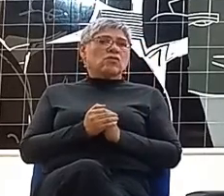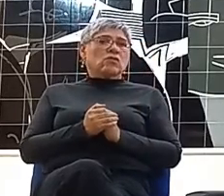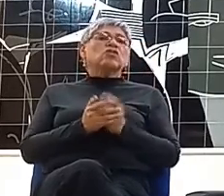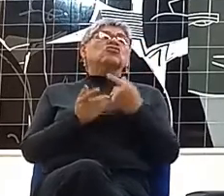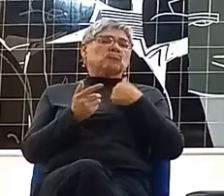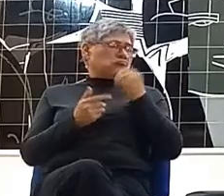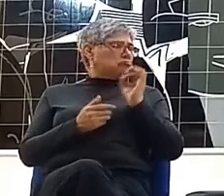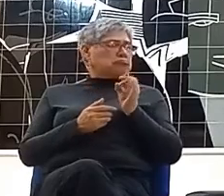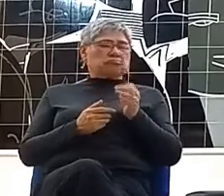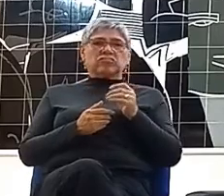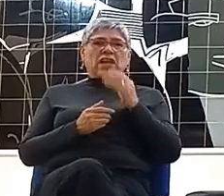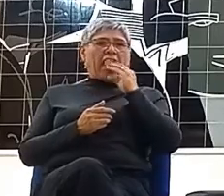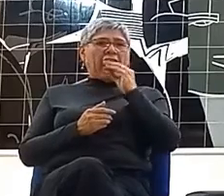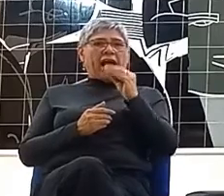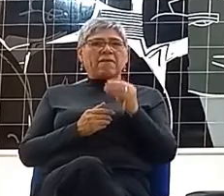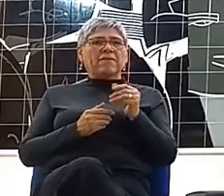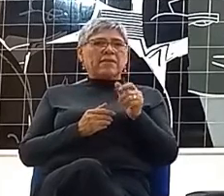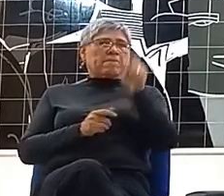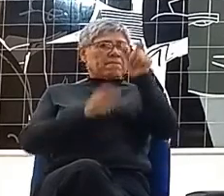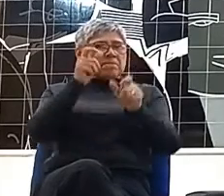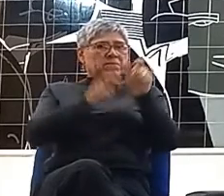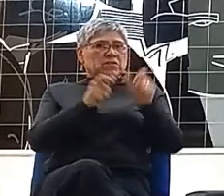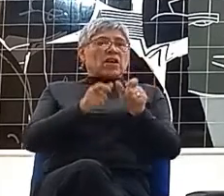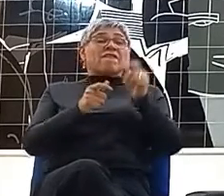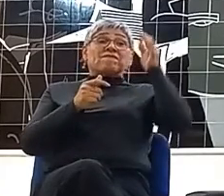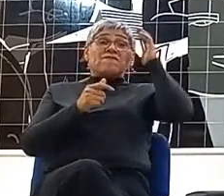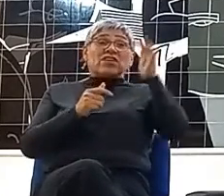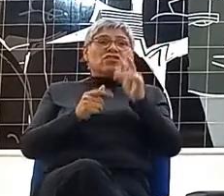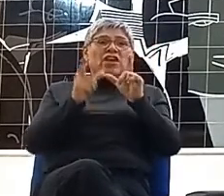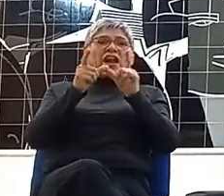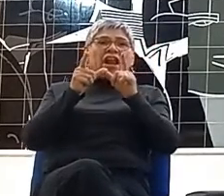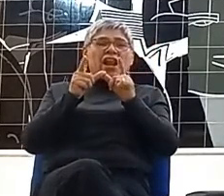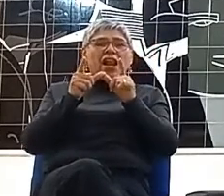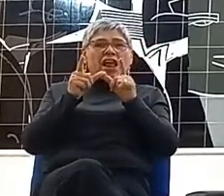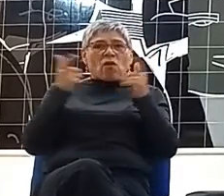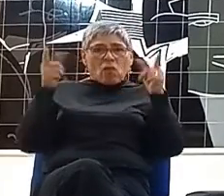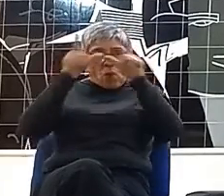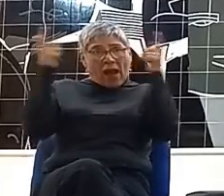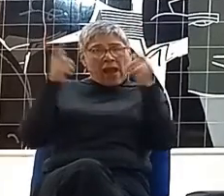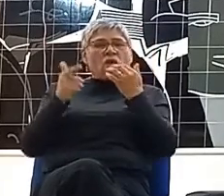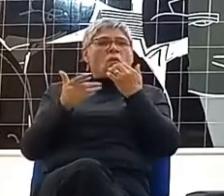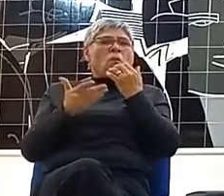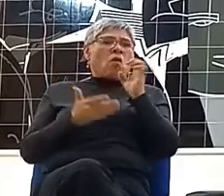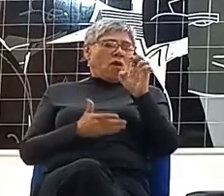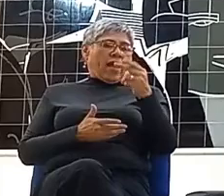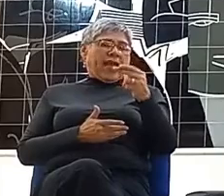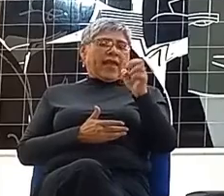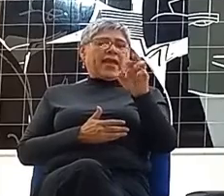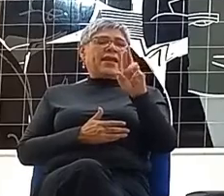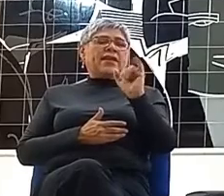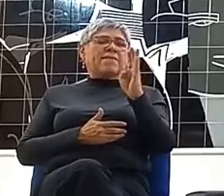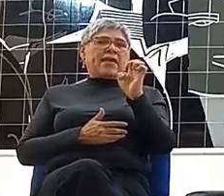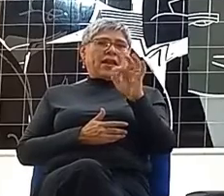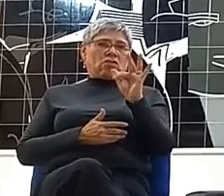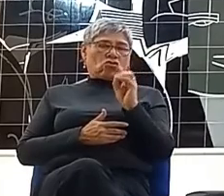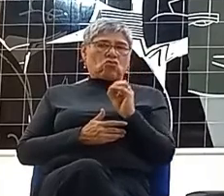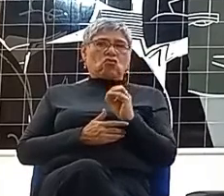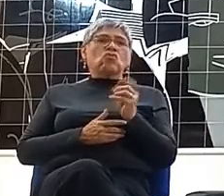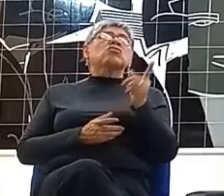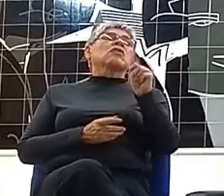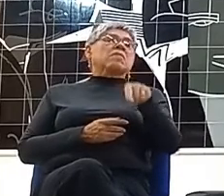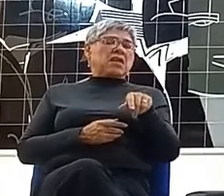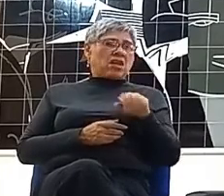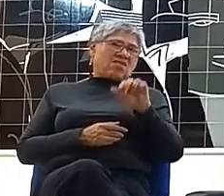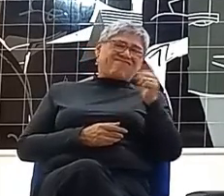lectores infatigables de filosofía del lenguaje como Heriberto Santa Cruz, lectores de filósofos como